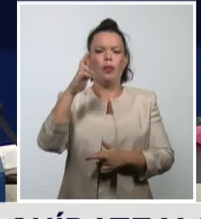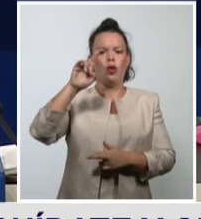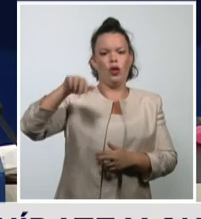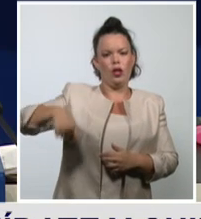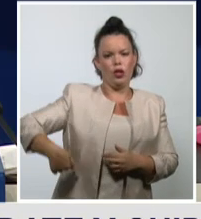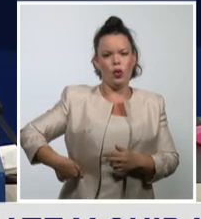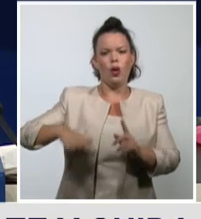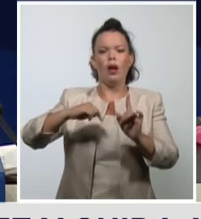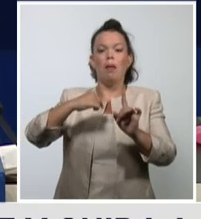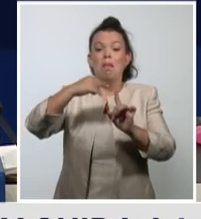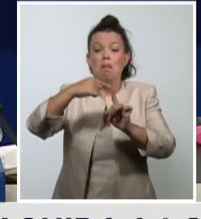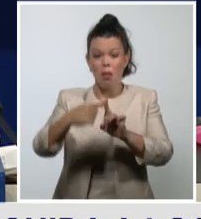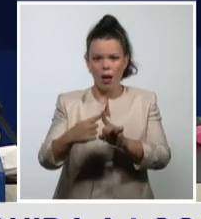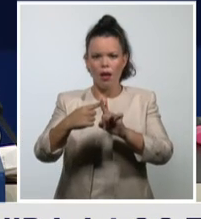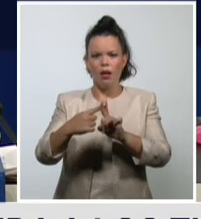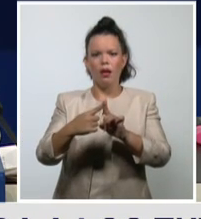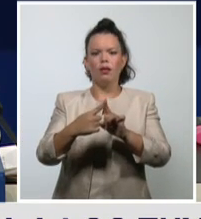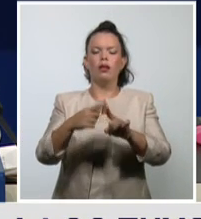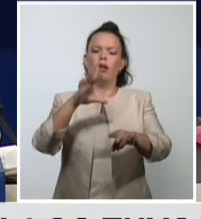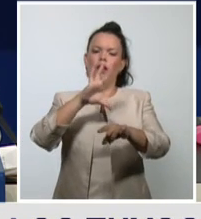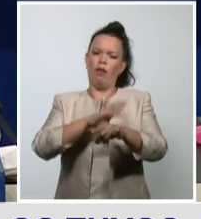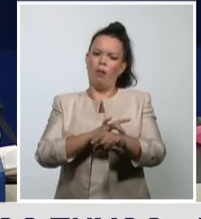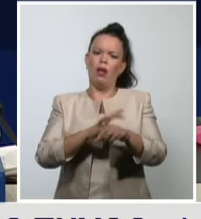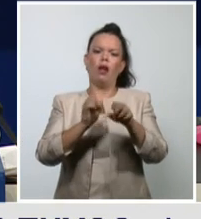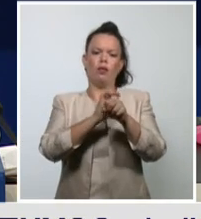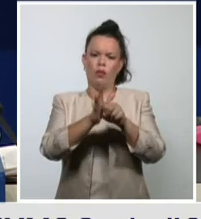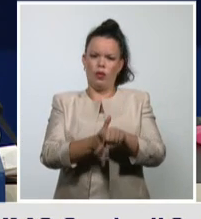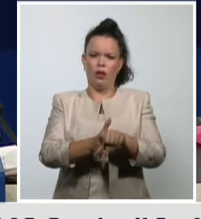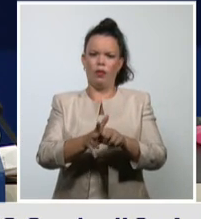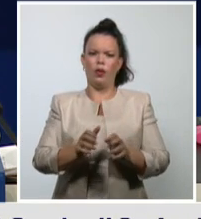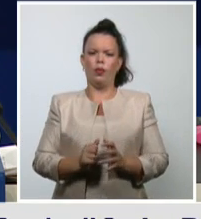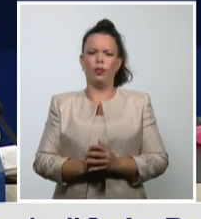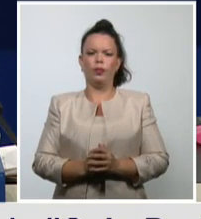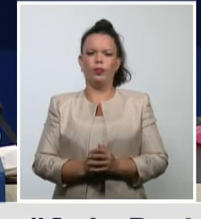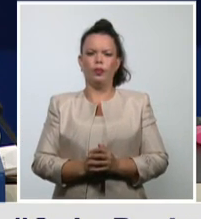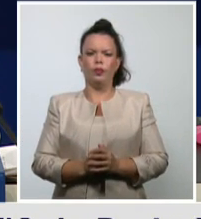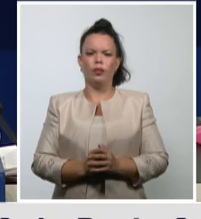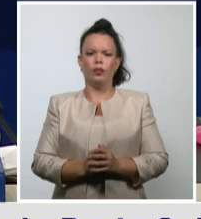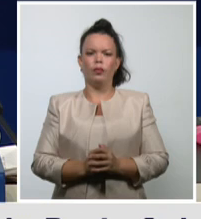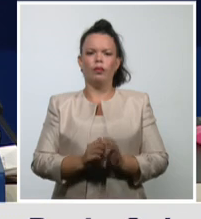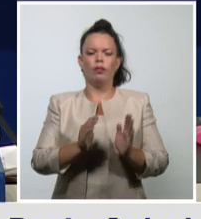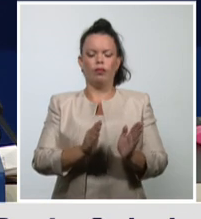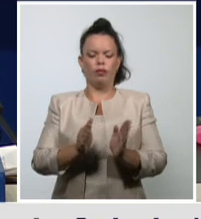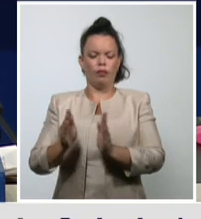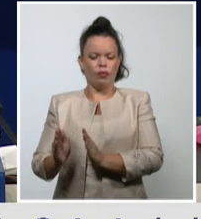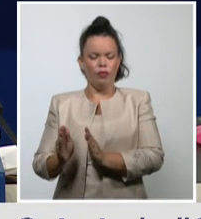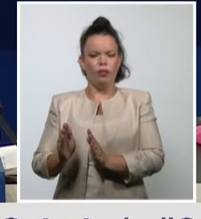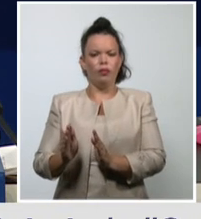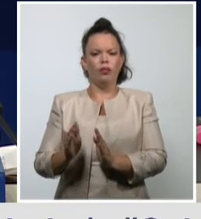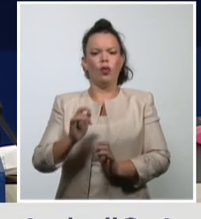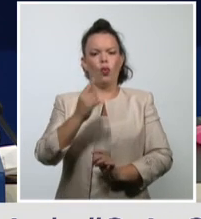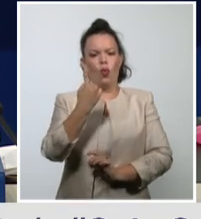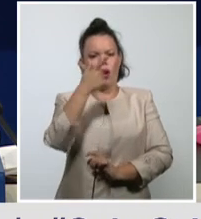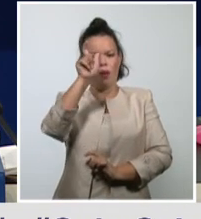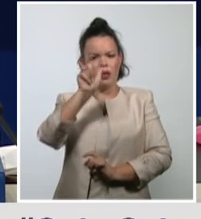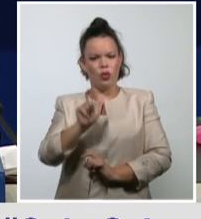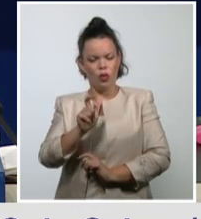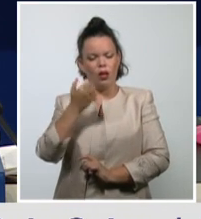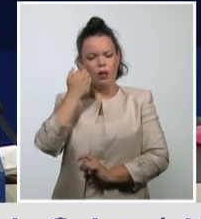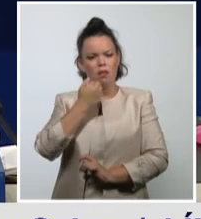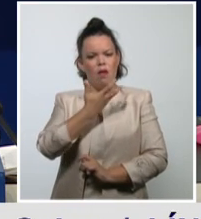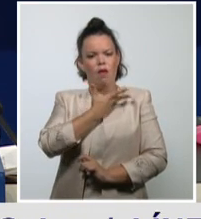del COVID-19. Y la otra paciente que lamentamos su fallecimiento es